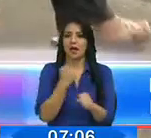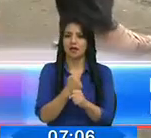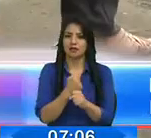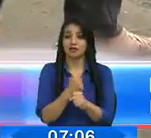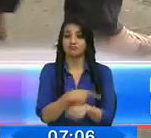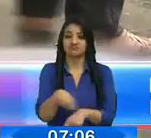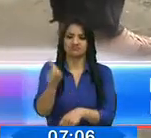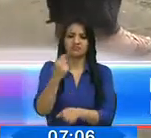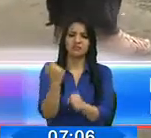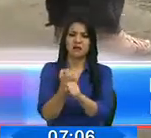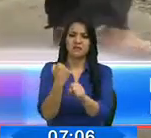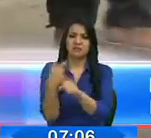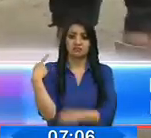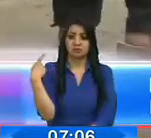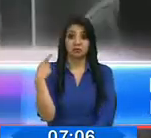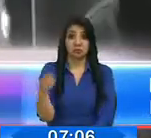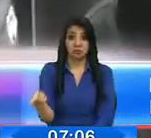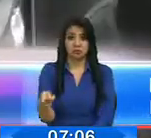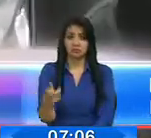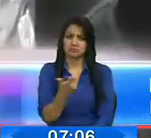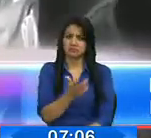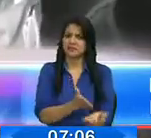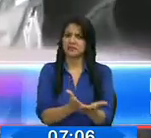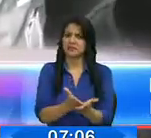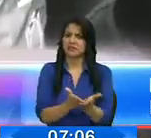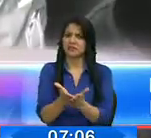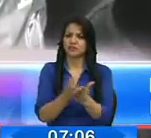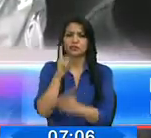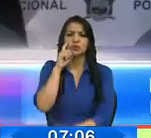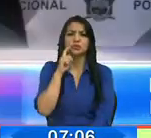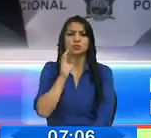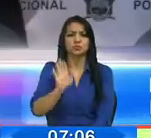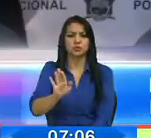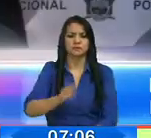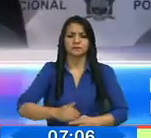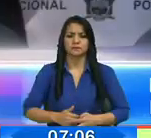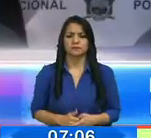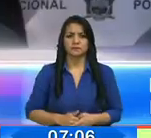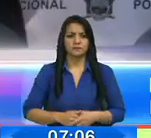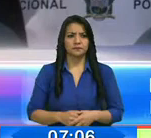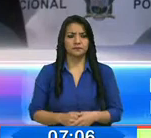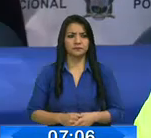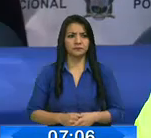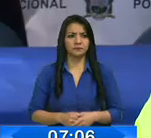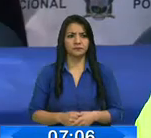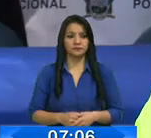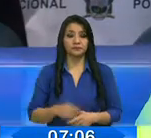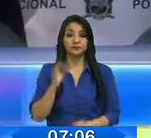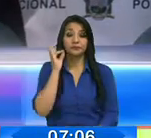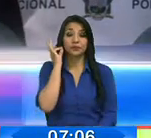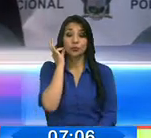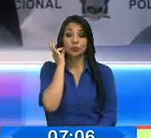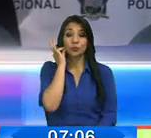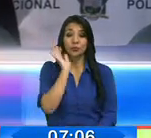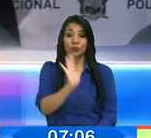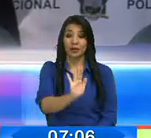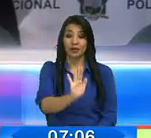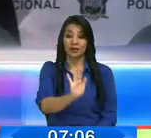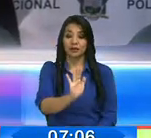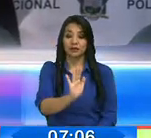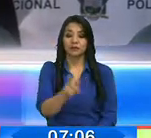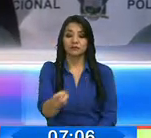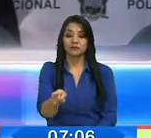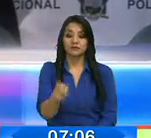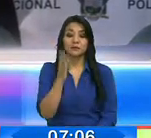se tratase de mercadería. Ofrecía los servicios sexuales de la menor. Pudimos observar hasta la ciudadana en algunas ocasiones, a la